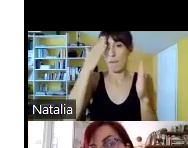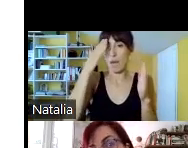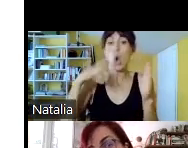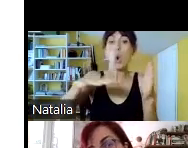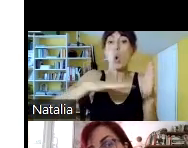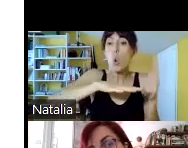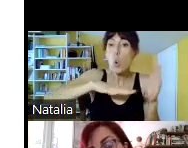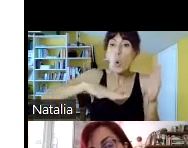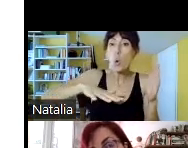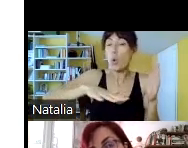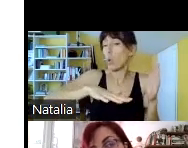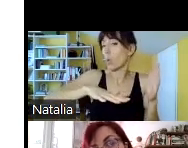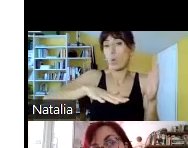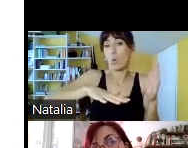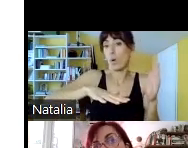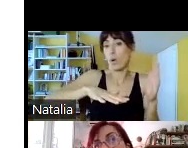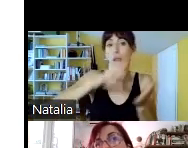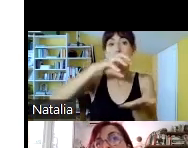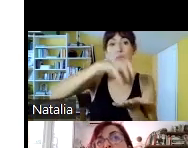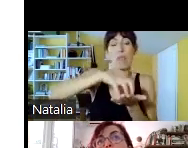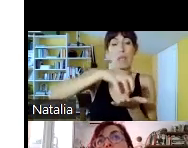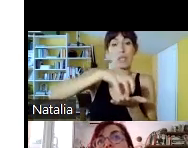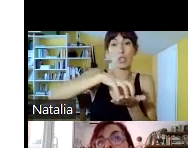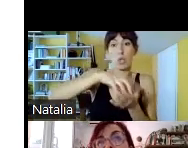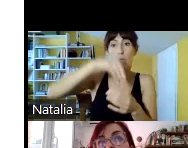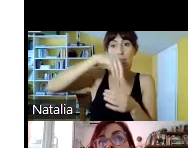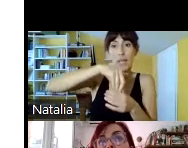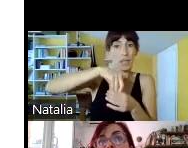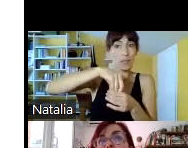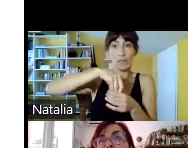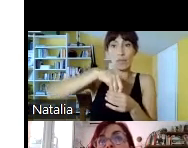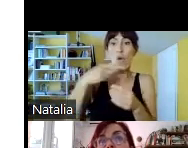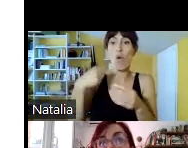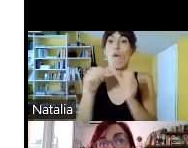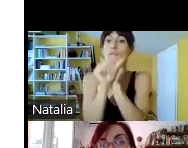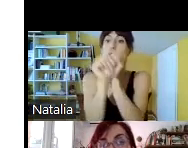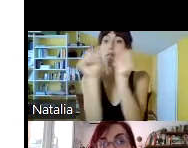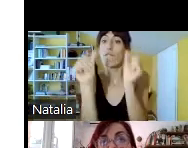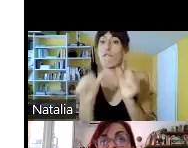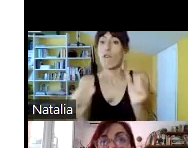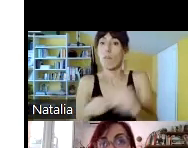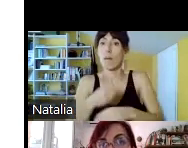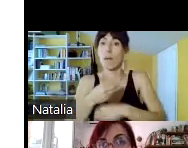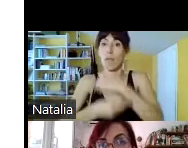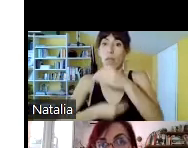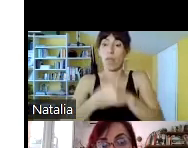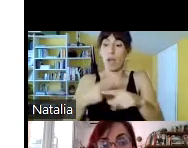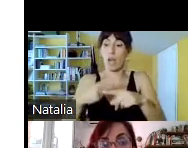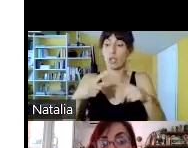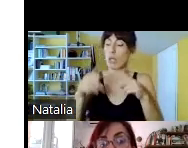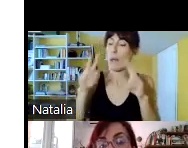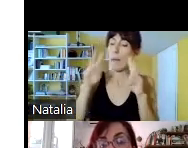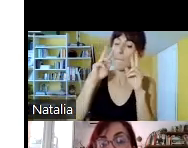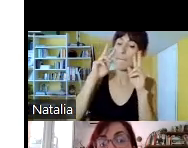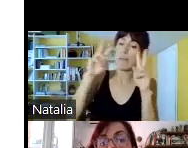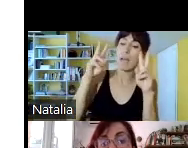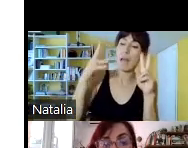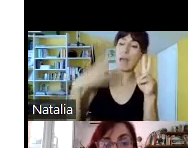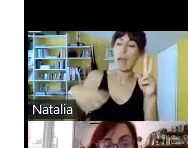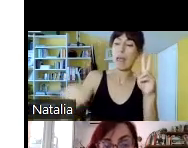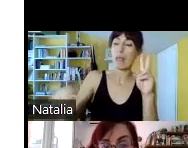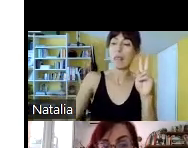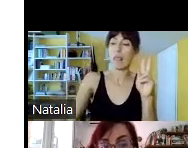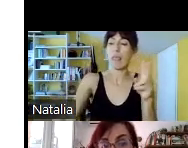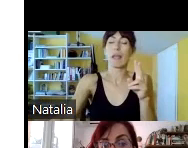primaria no es todo lo que se hace en un centro de salud, sino que es una forma de hacer las cosas y de mirar y de entender que tiene que ver con